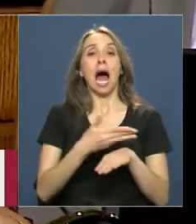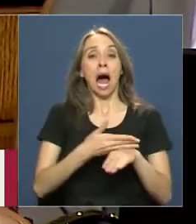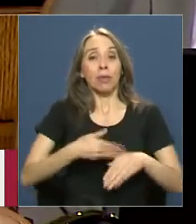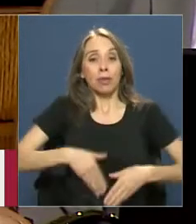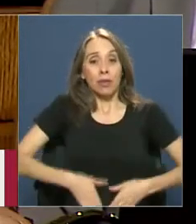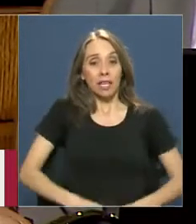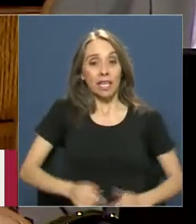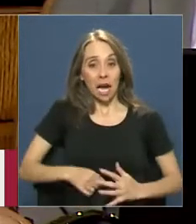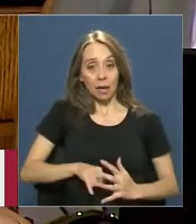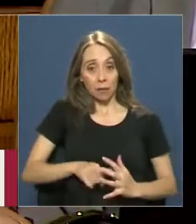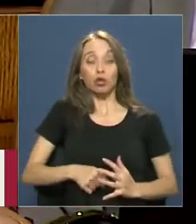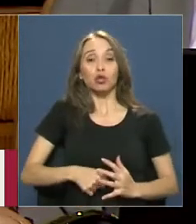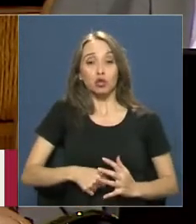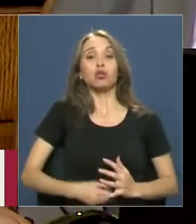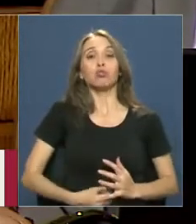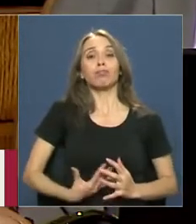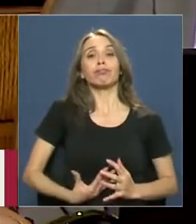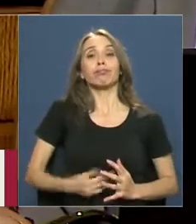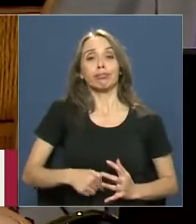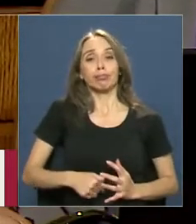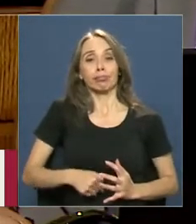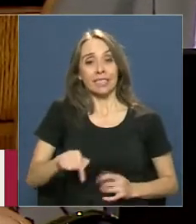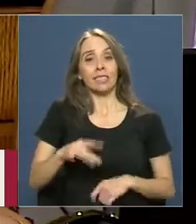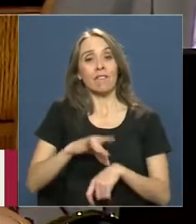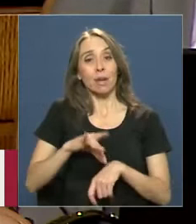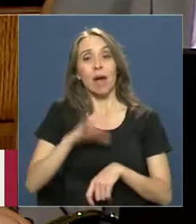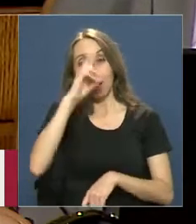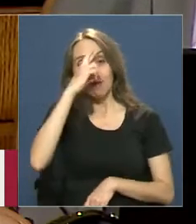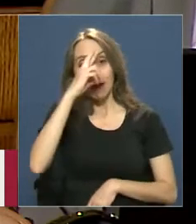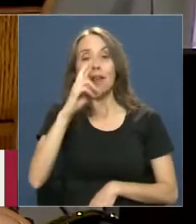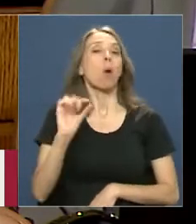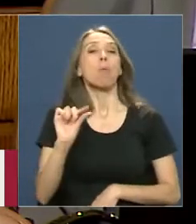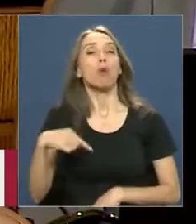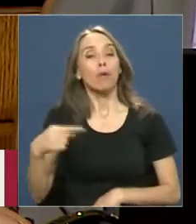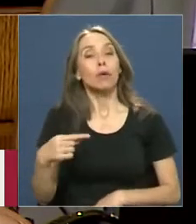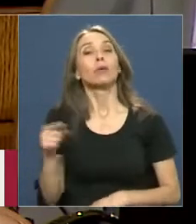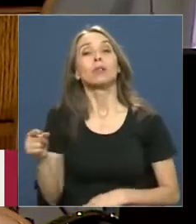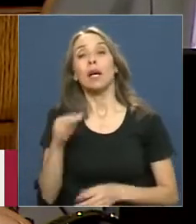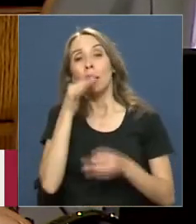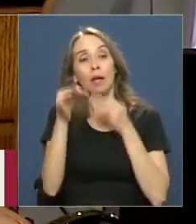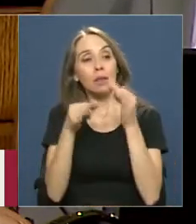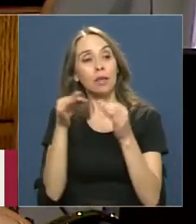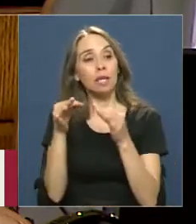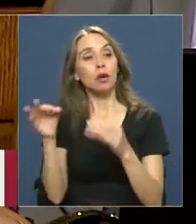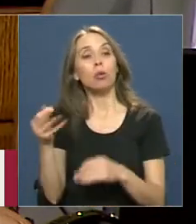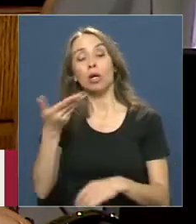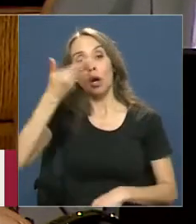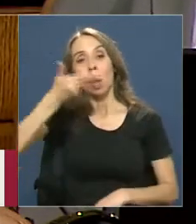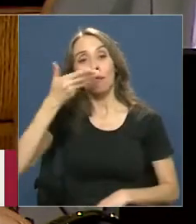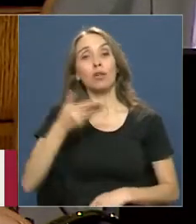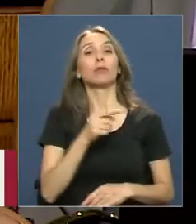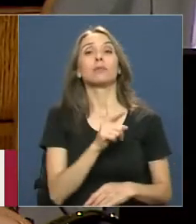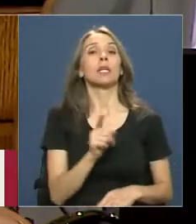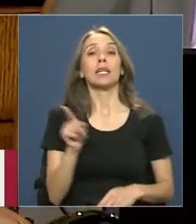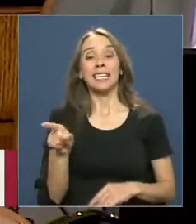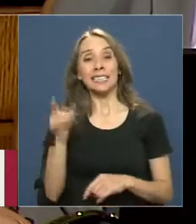nacimiento de las personas. Lo grave de todo esto es que, en general, y como se señalaba bien en la exposición, no tienen código FONASA.